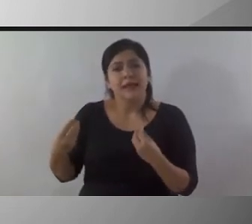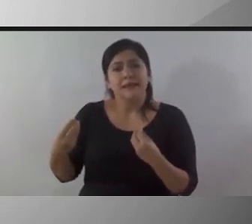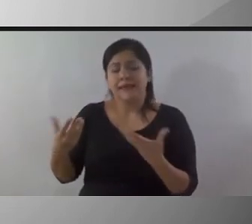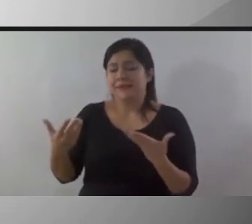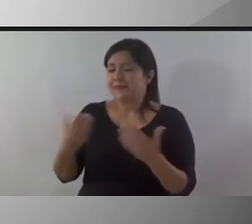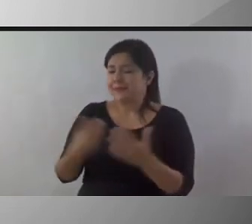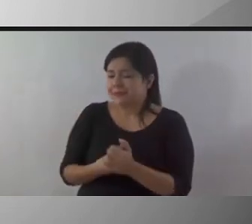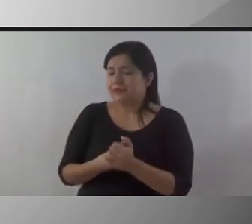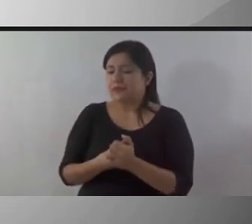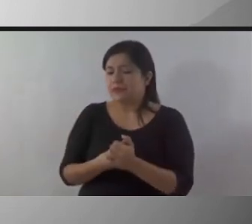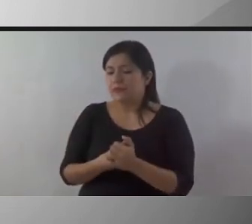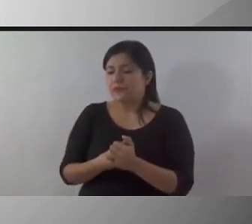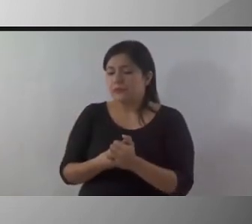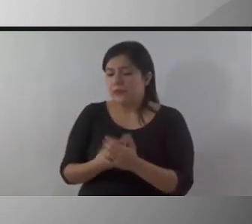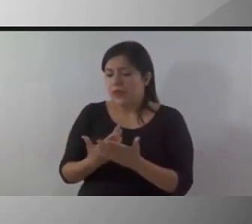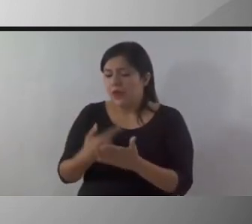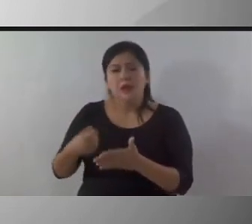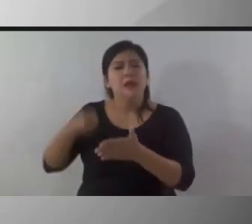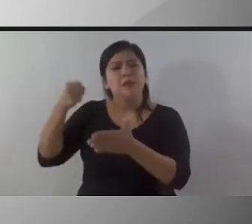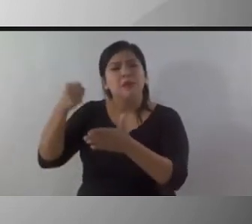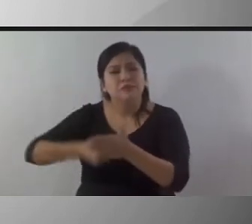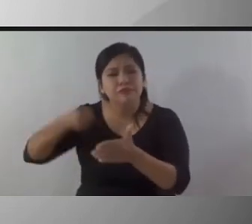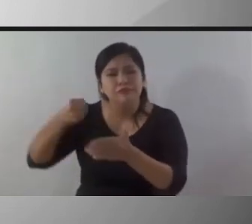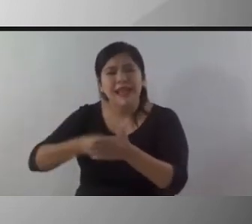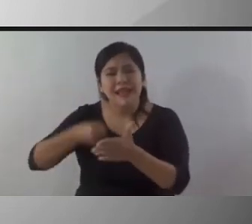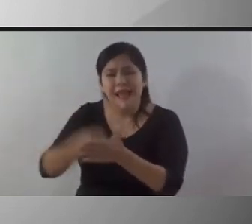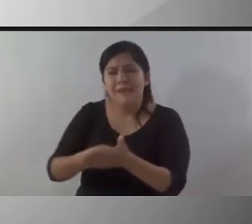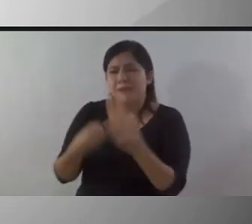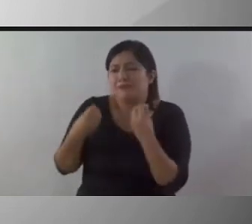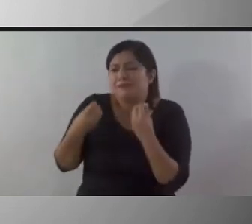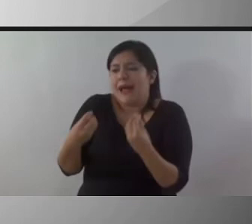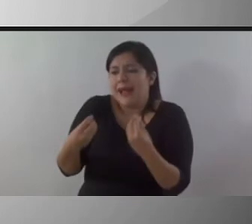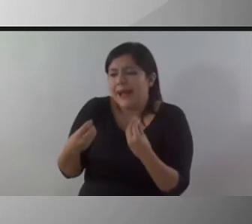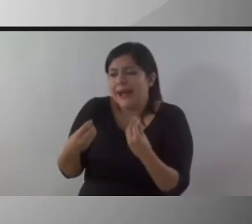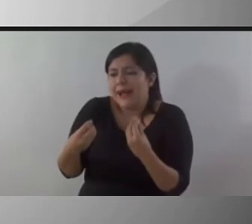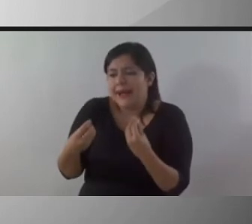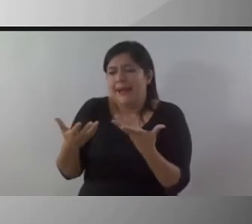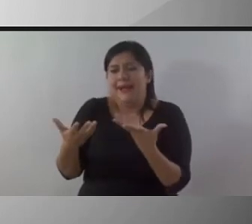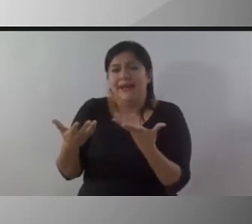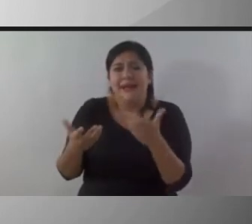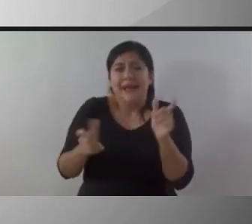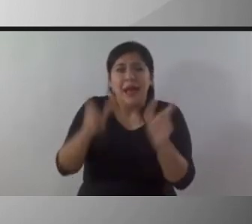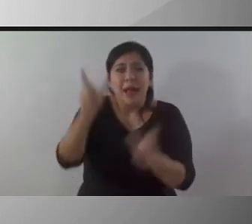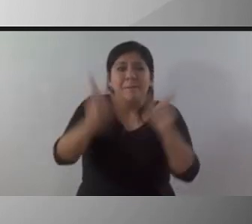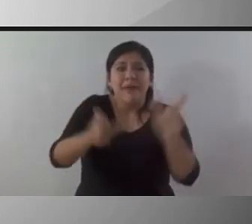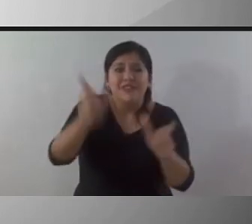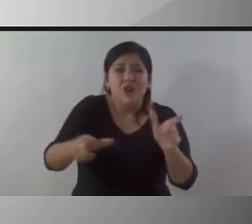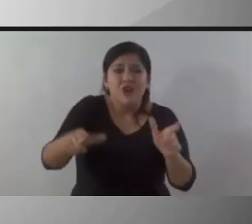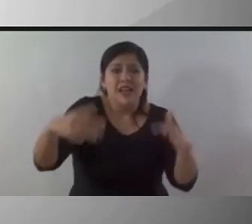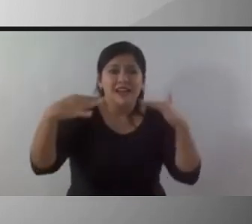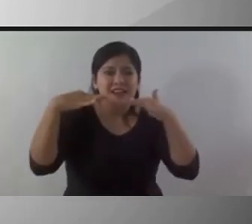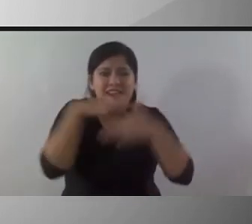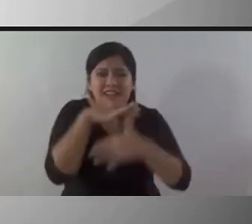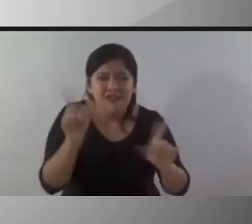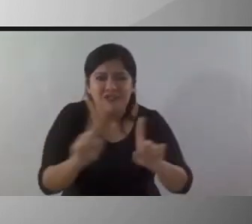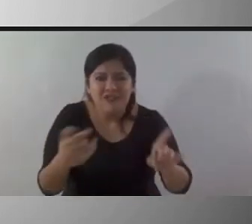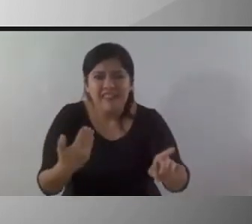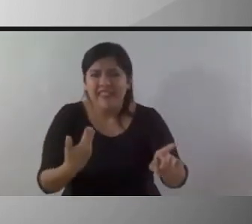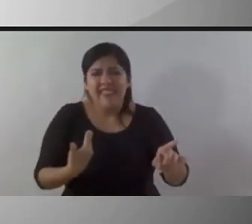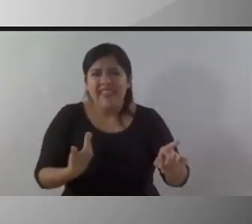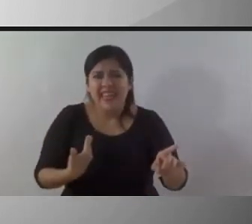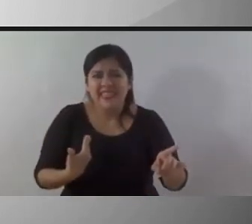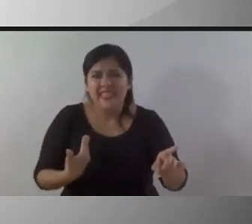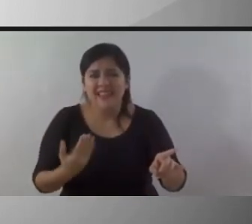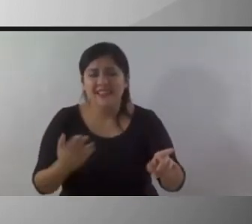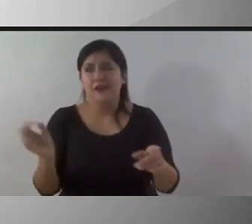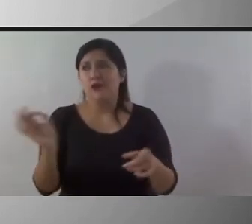estamos en ese, digamos, peleamos por, digamos, por cosas que mucha gente no entiende o de la que